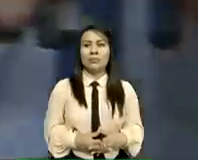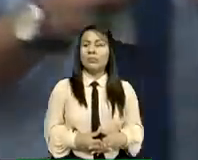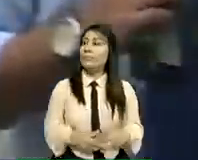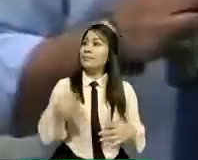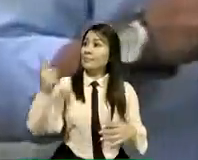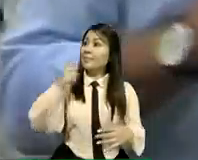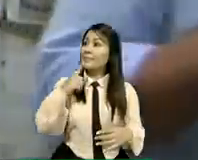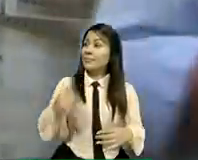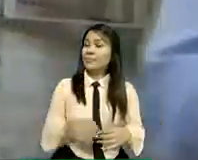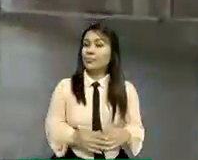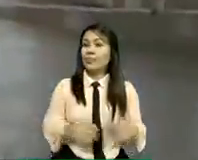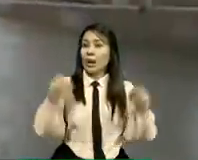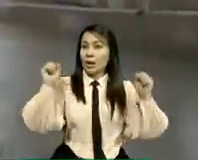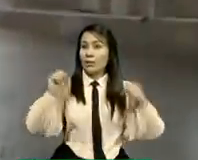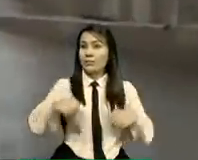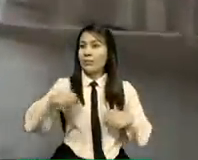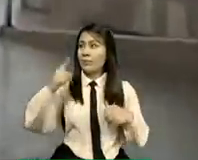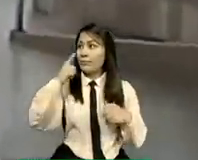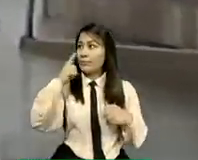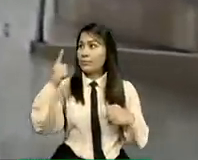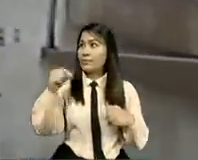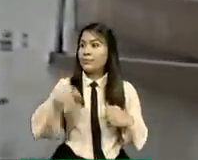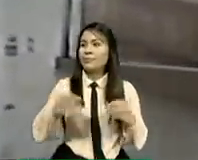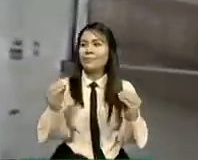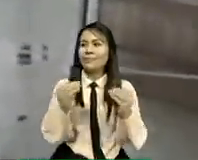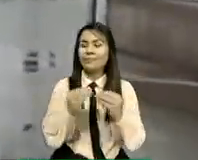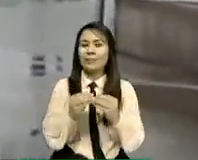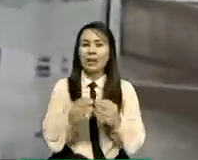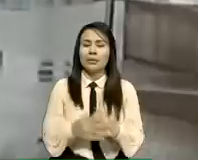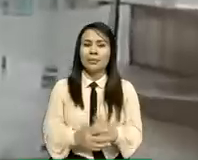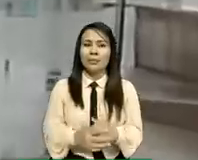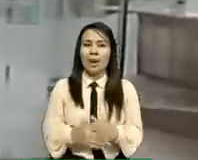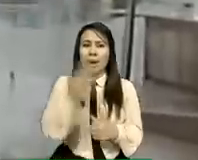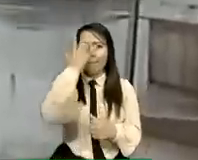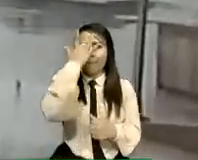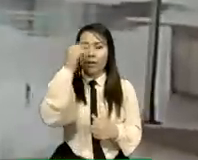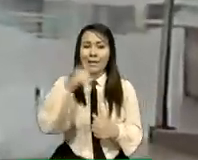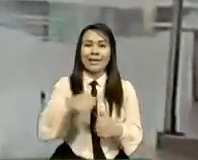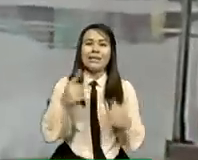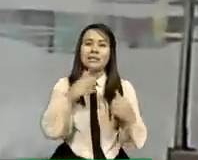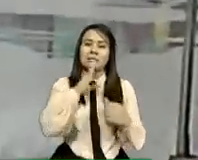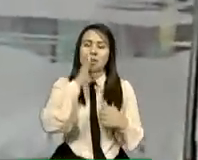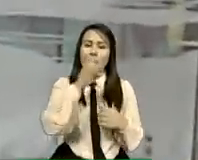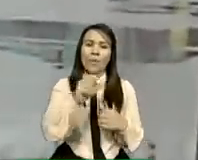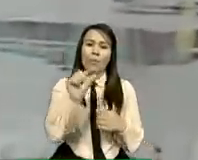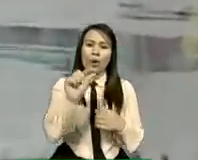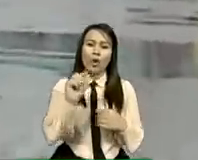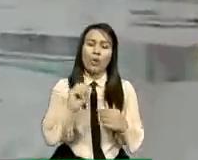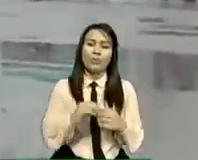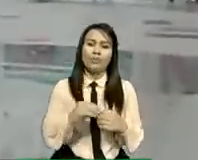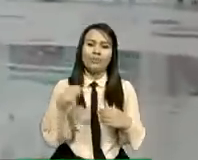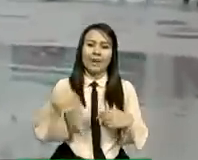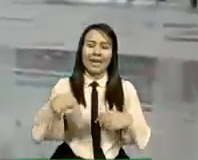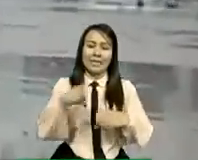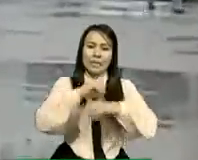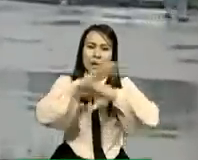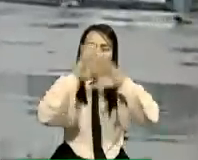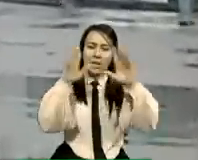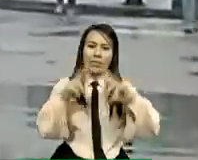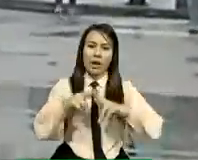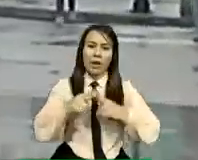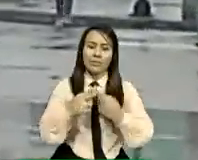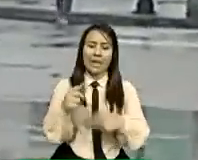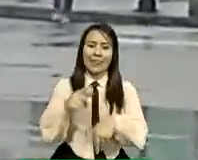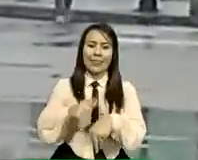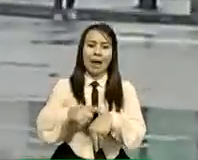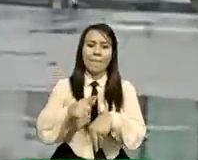respectivo congestionamiento vehicular que se da por lo general durante estos inicios de semana, sobre todo tiempo